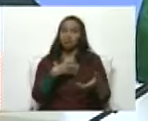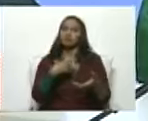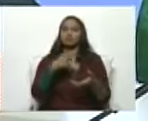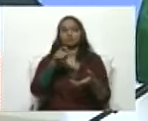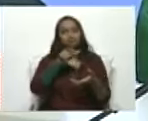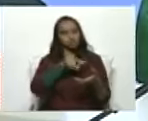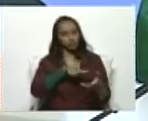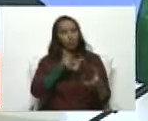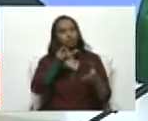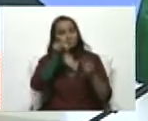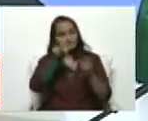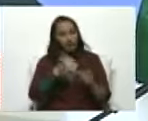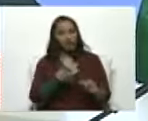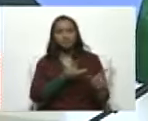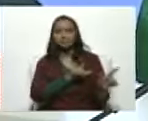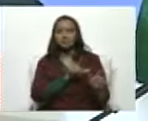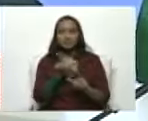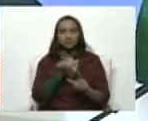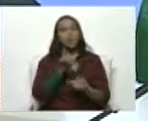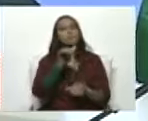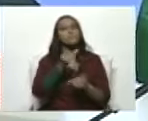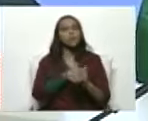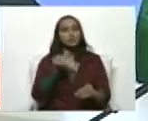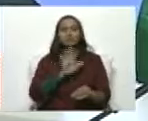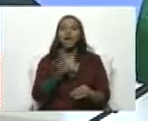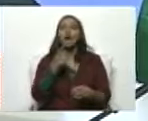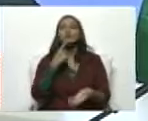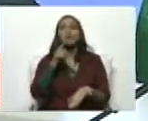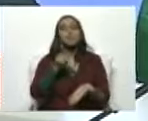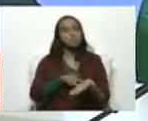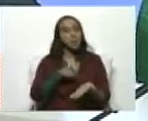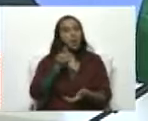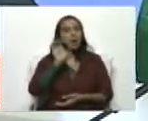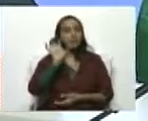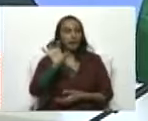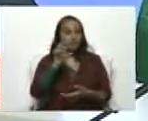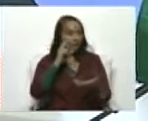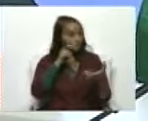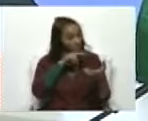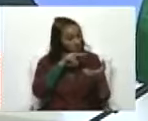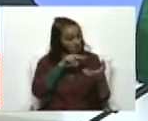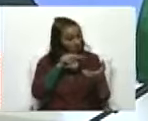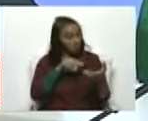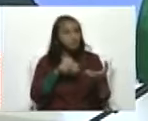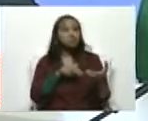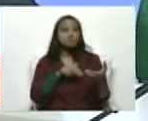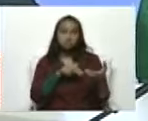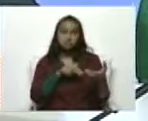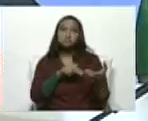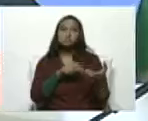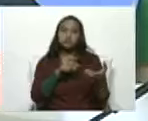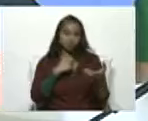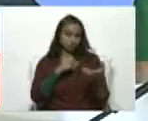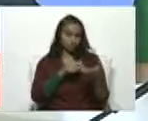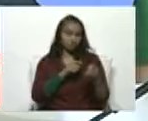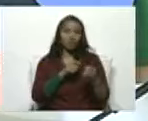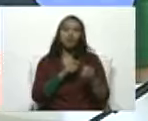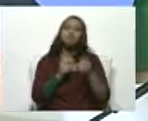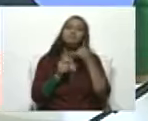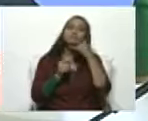usted votó? ¿Ya usted le cumplió la patria? Sí, sí, mi mamá. Y de ahí la llamaba. Ajá,